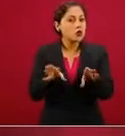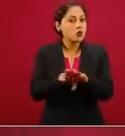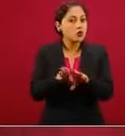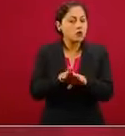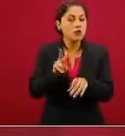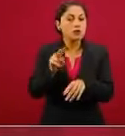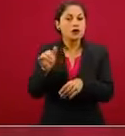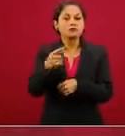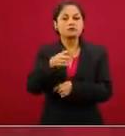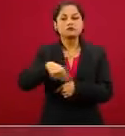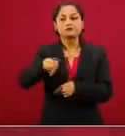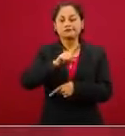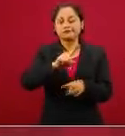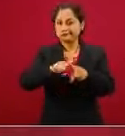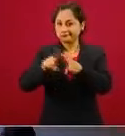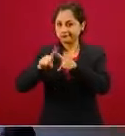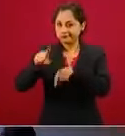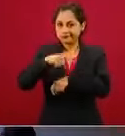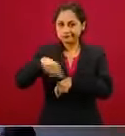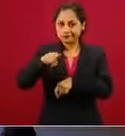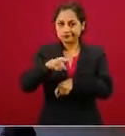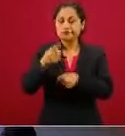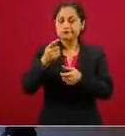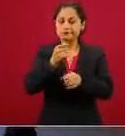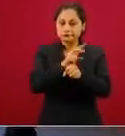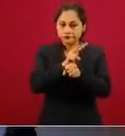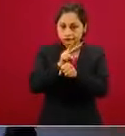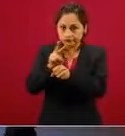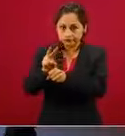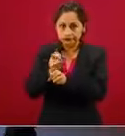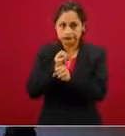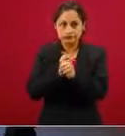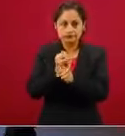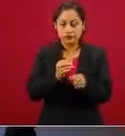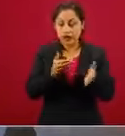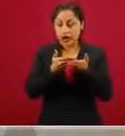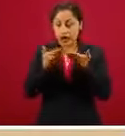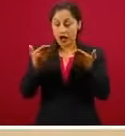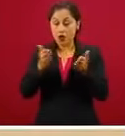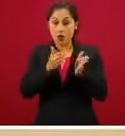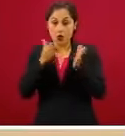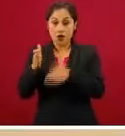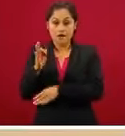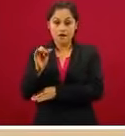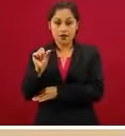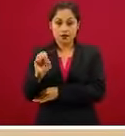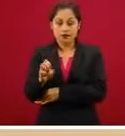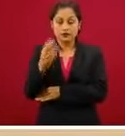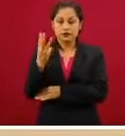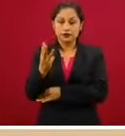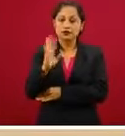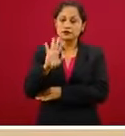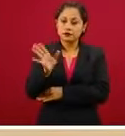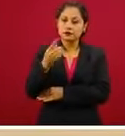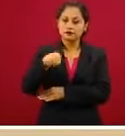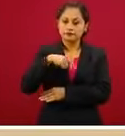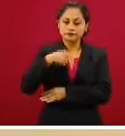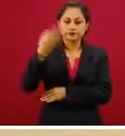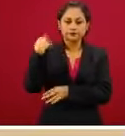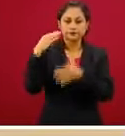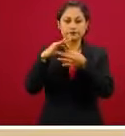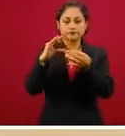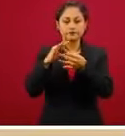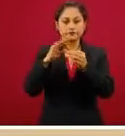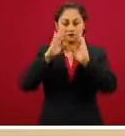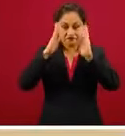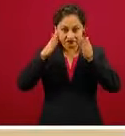vigilancia epidemiológica durante la fase 3. ¿Por qué razón? Por lo que hemos dicho, el riesgo principal de la fase 3 en México y en cualquier parte